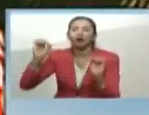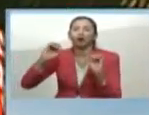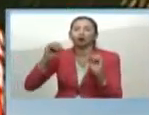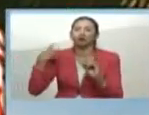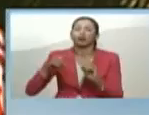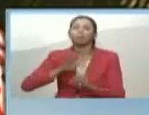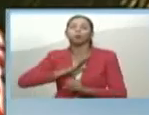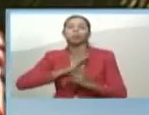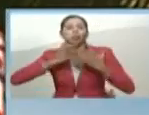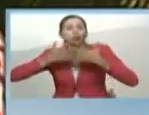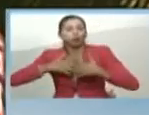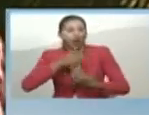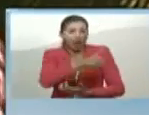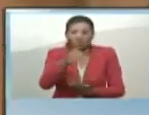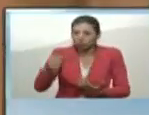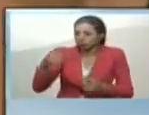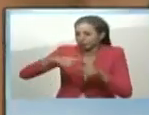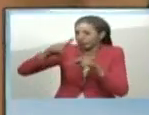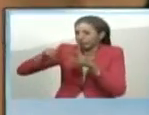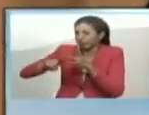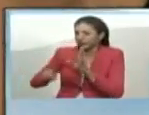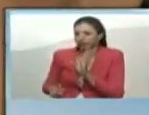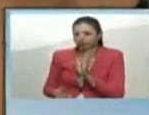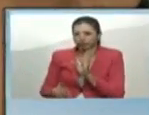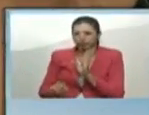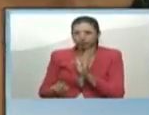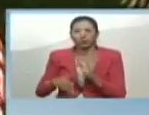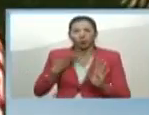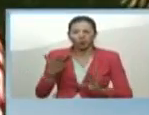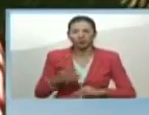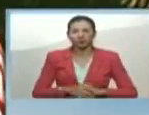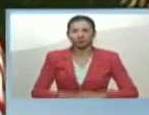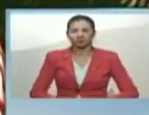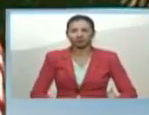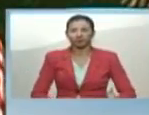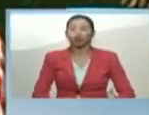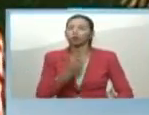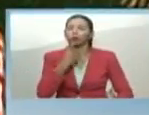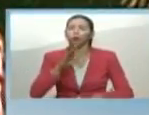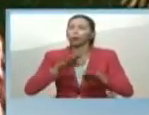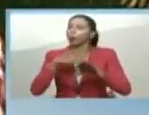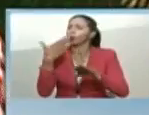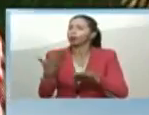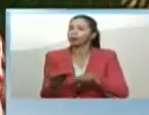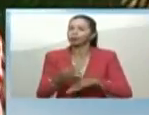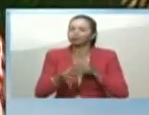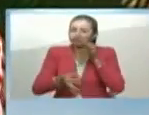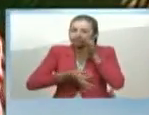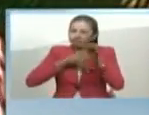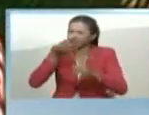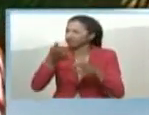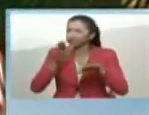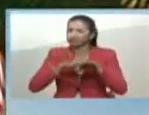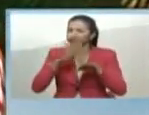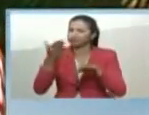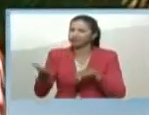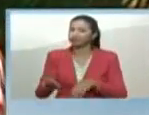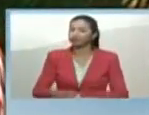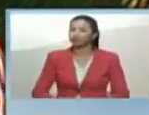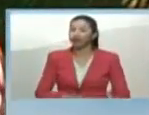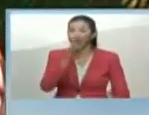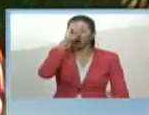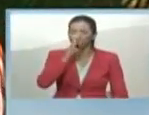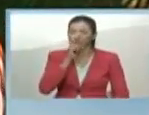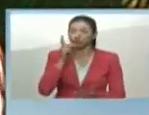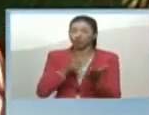meta etcétera etcétera eh digo todo esto porque este año hice un